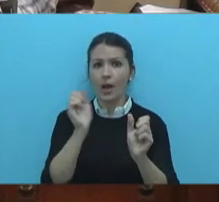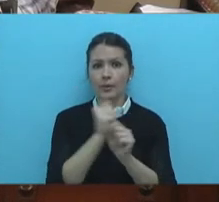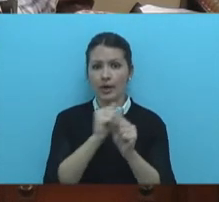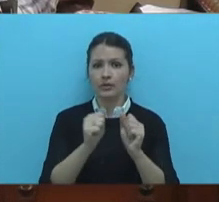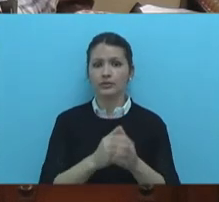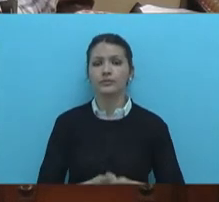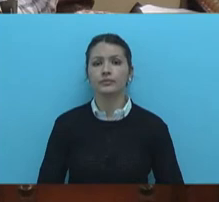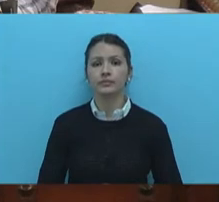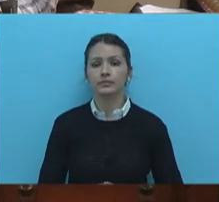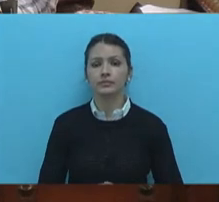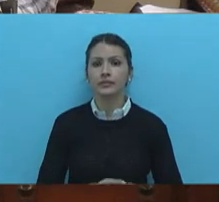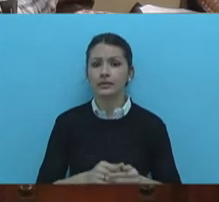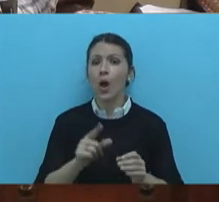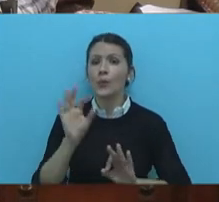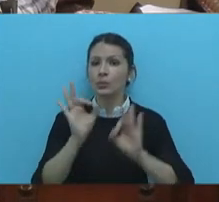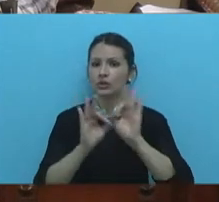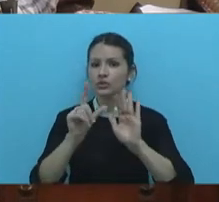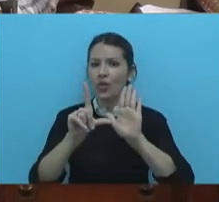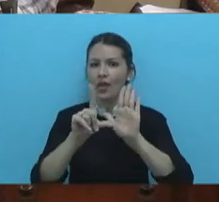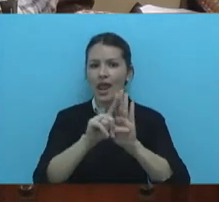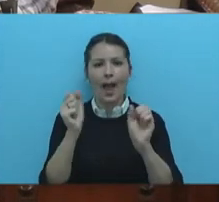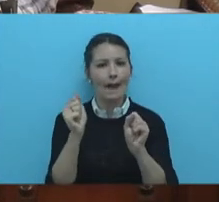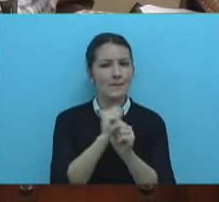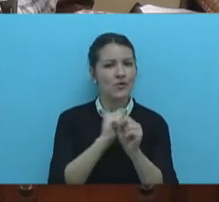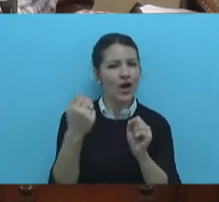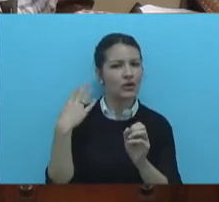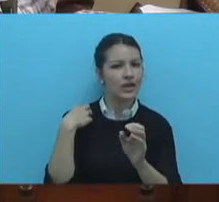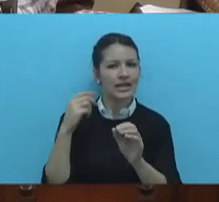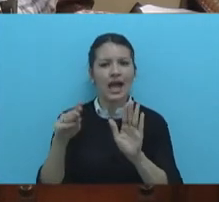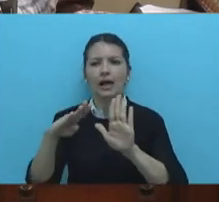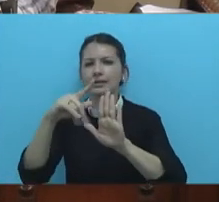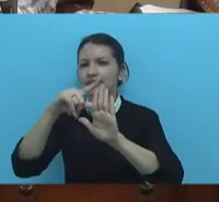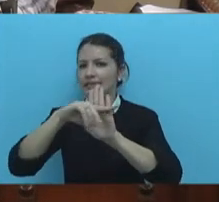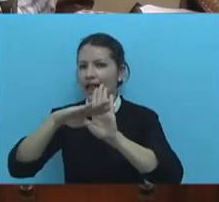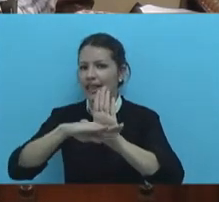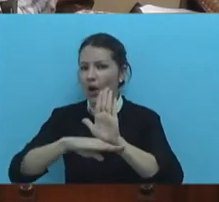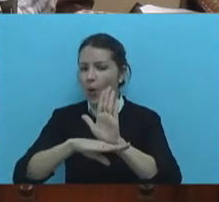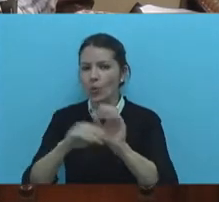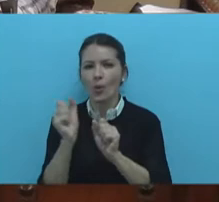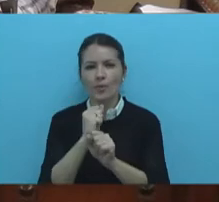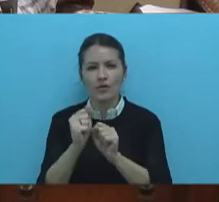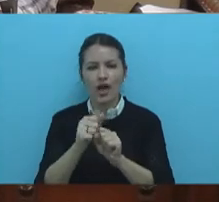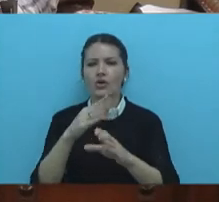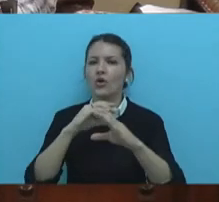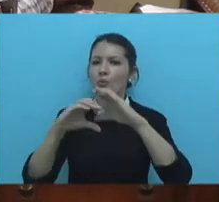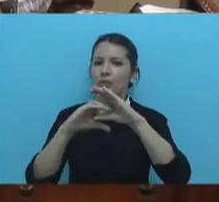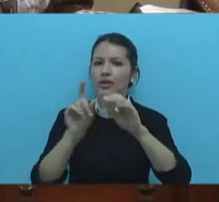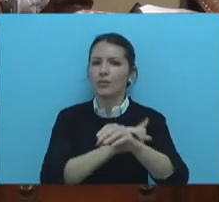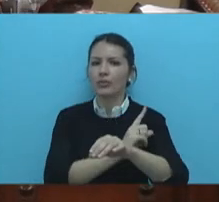Aprobado. El proyecto de ley está aprobado en general y en particular y se comunica al Poder Ejecutivo.